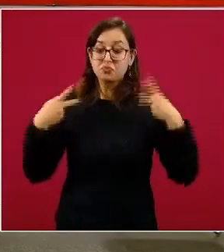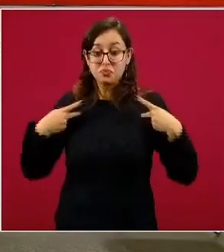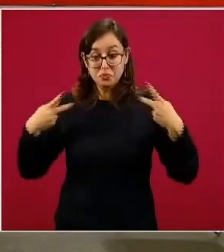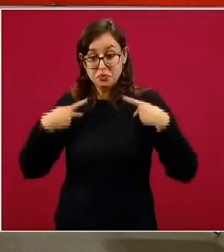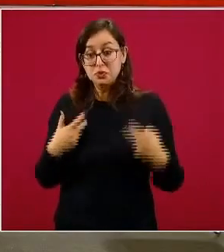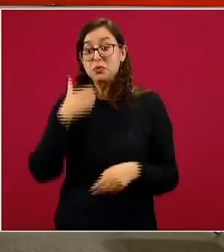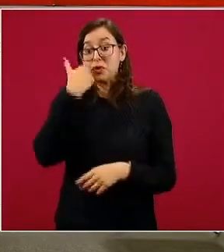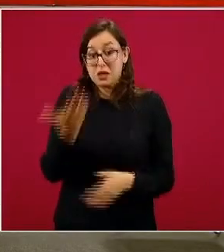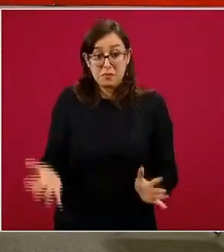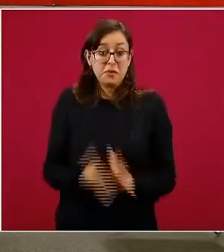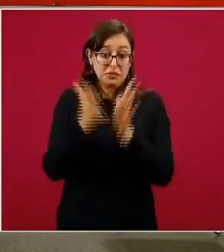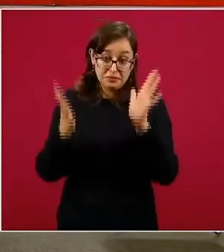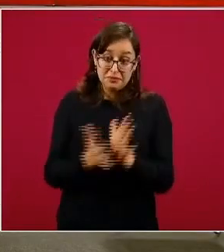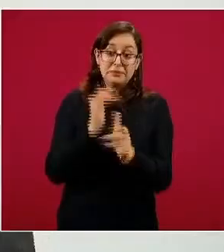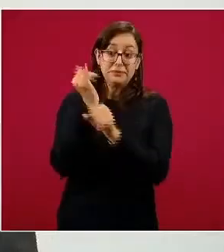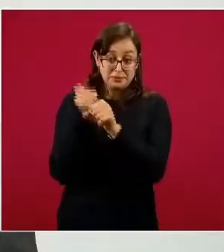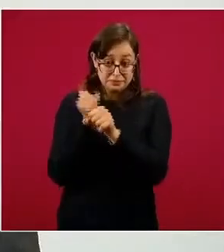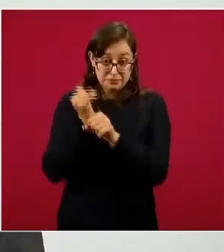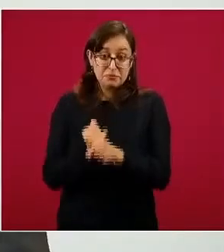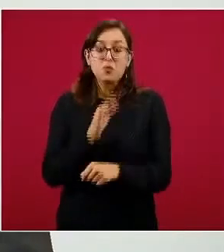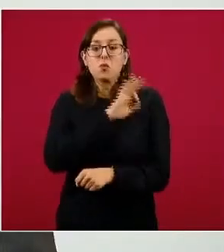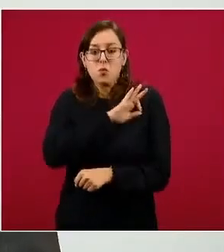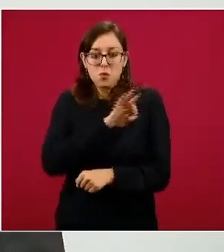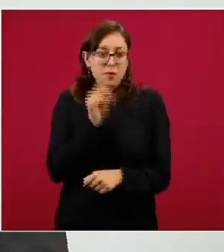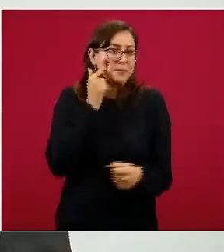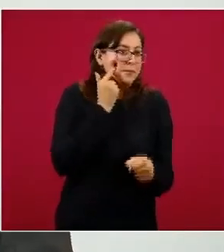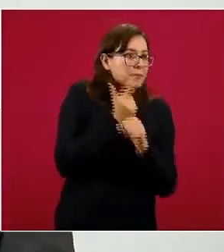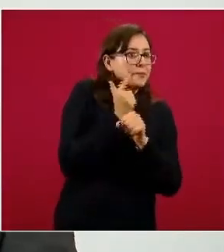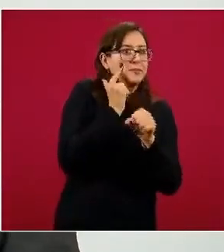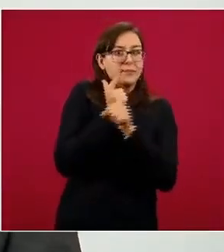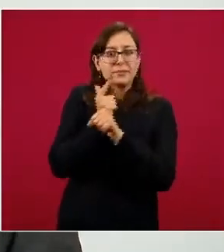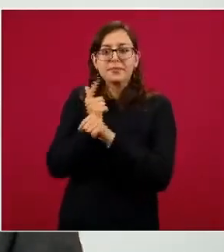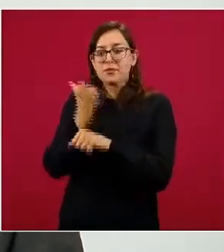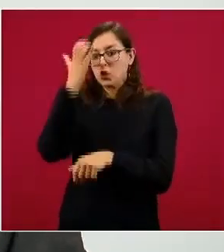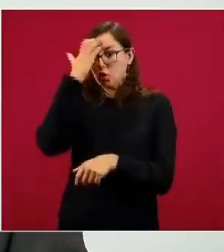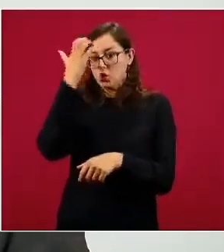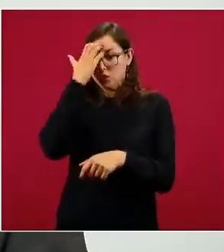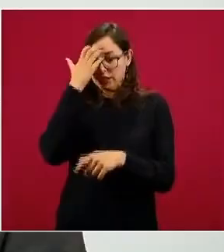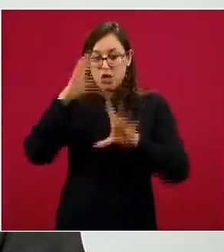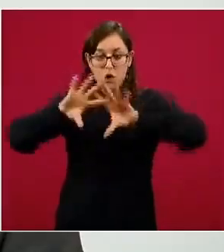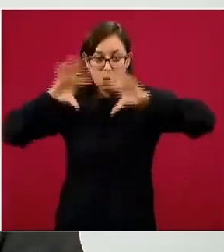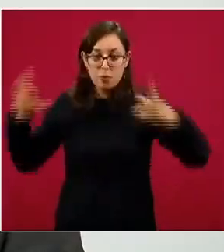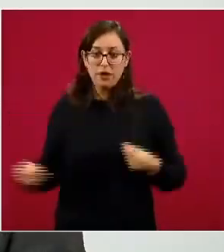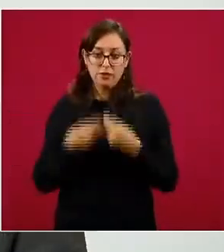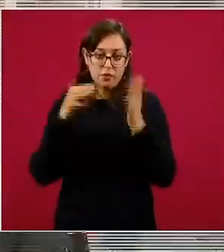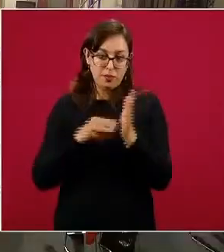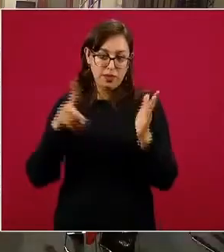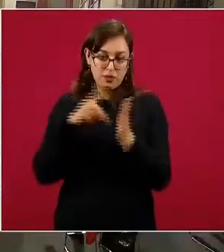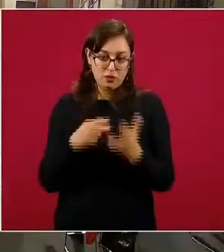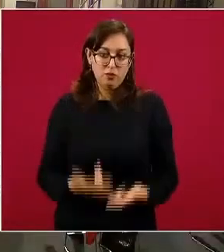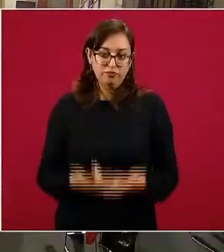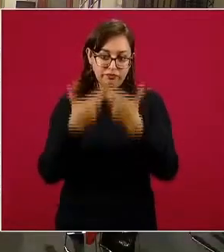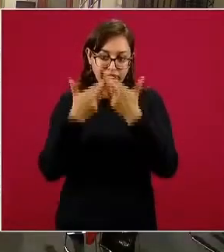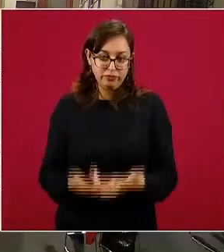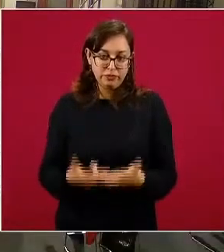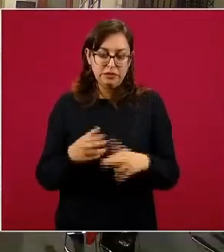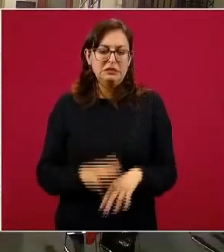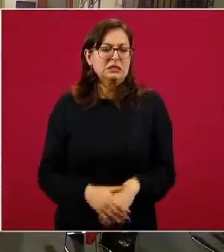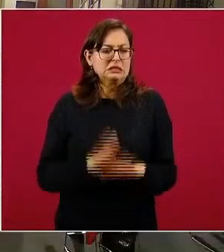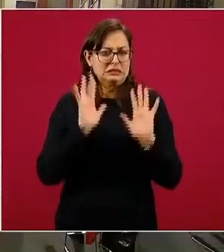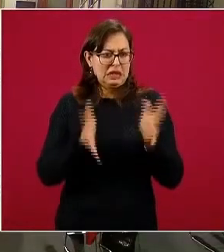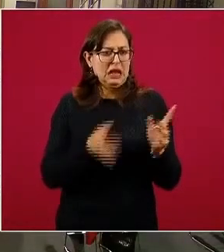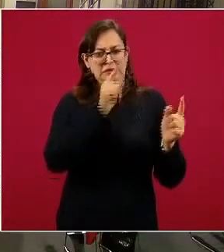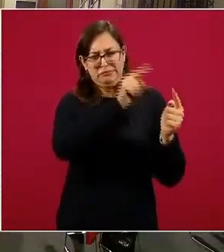somos o son investigadores en el campo, podamos reconocer la robustez metodológica del estudio. Janssen ya lo ha